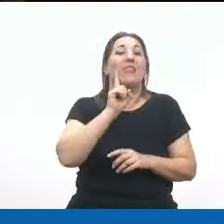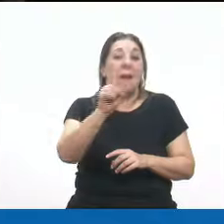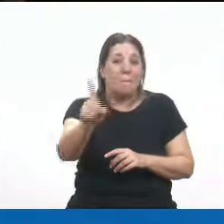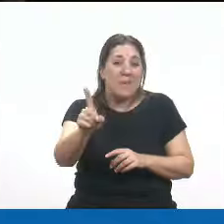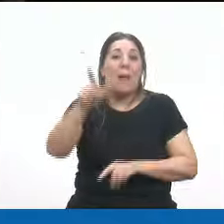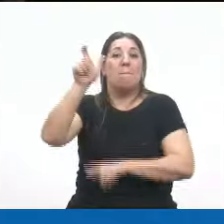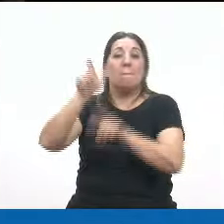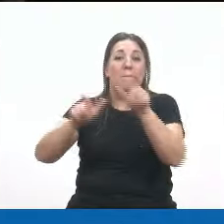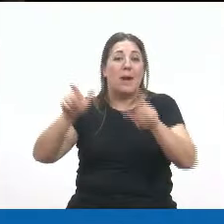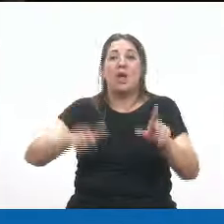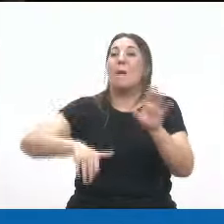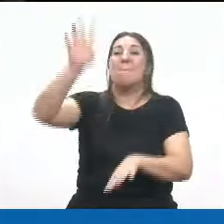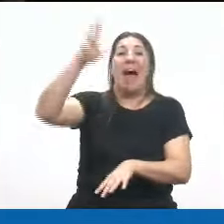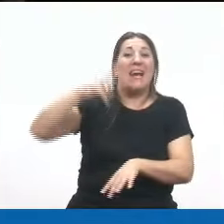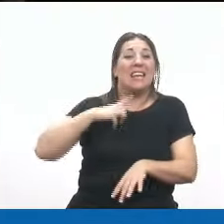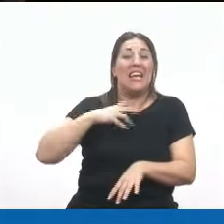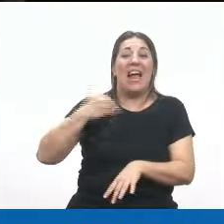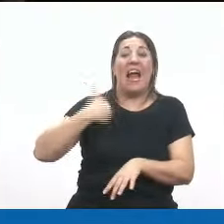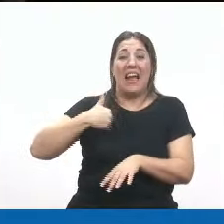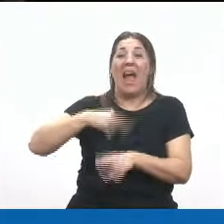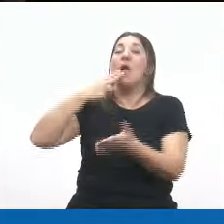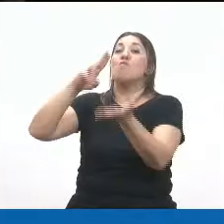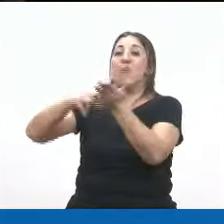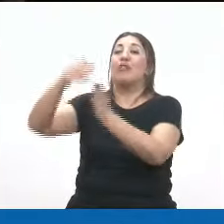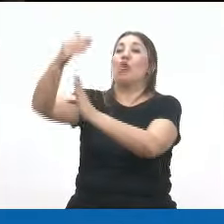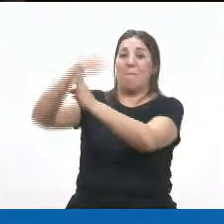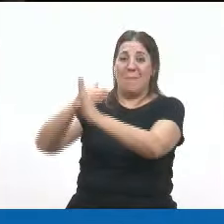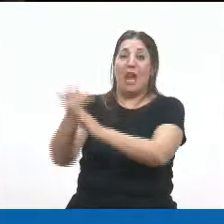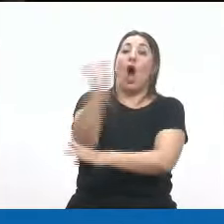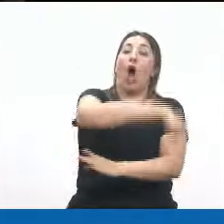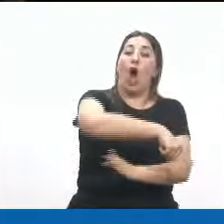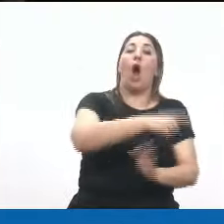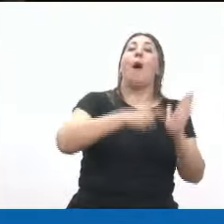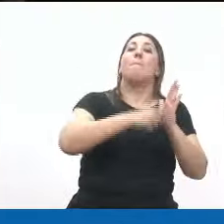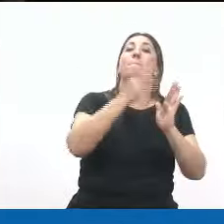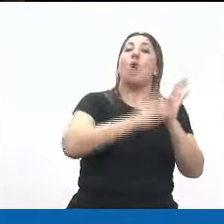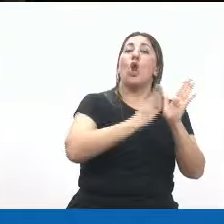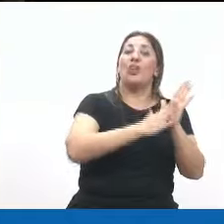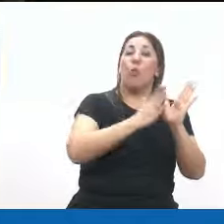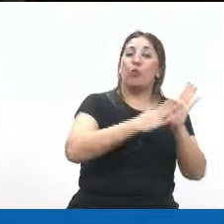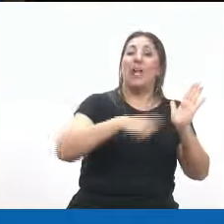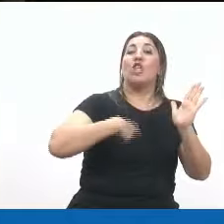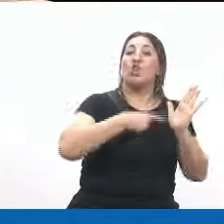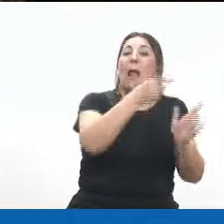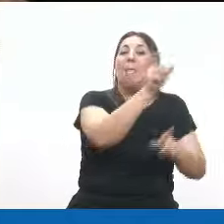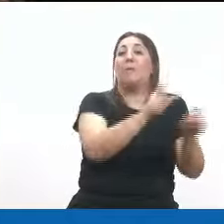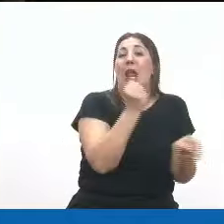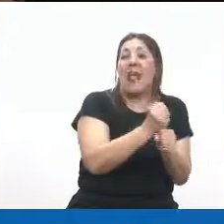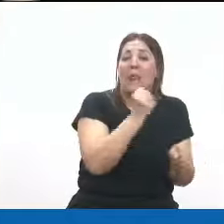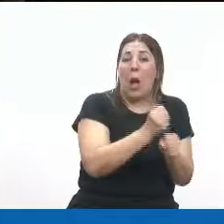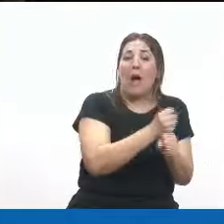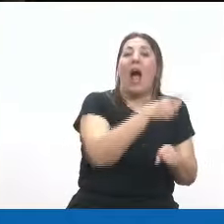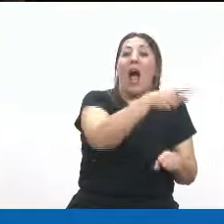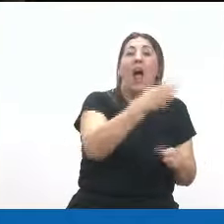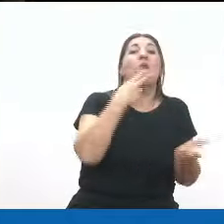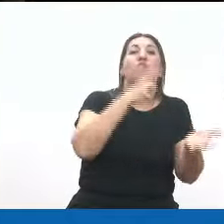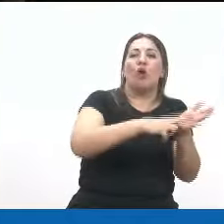personas más ricas del país le bajan los impuestos y a los monotributistas los monotributistas sociales y a los laborantes se suben